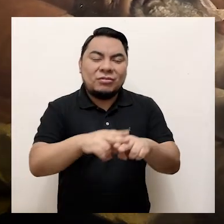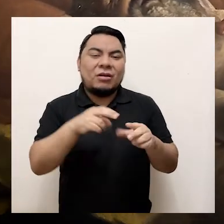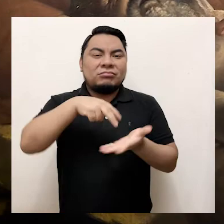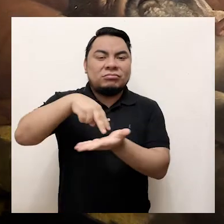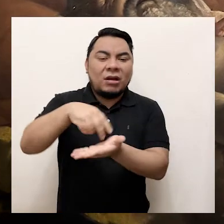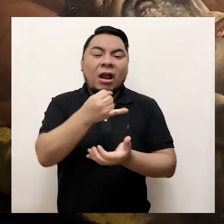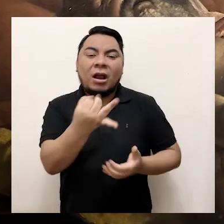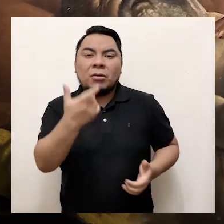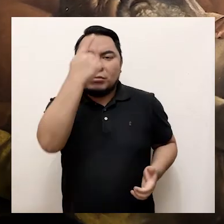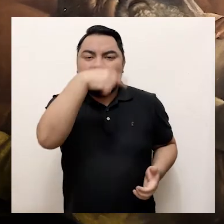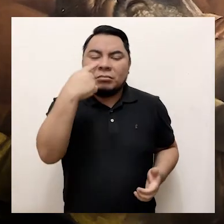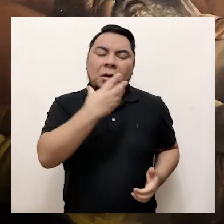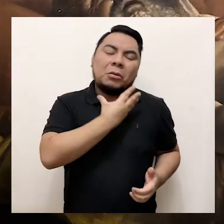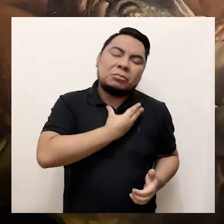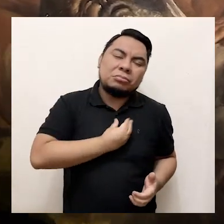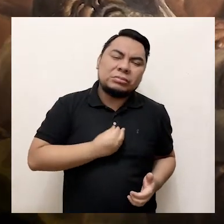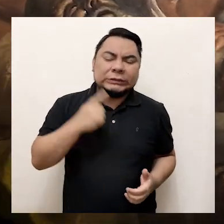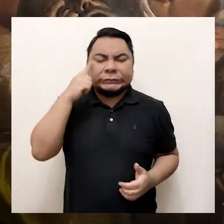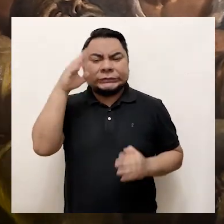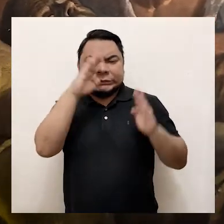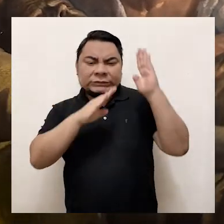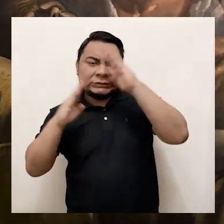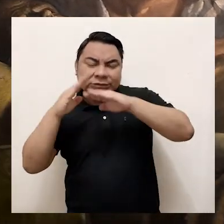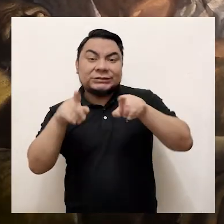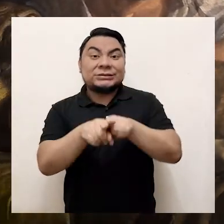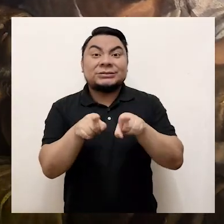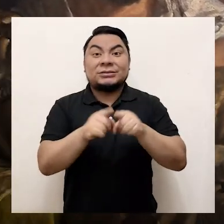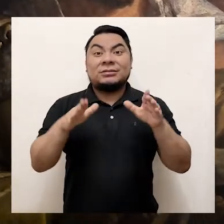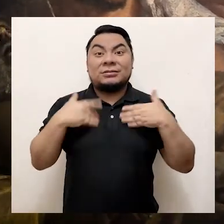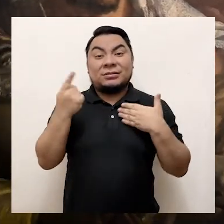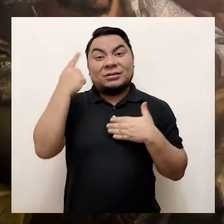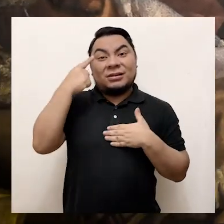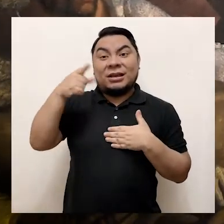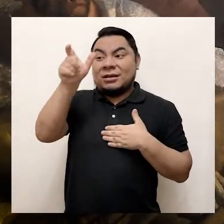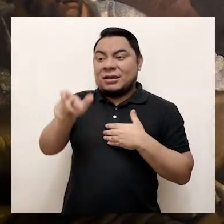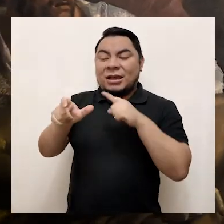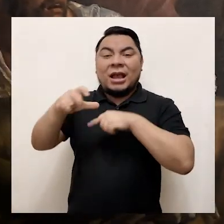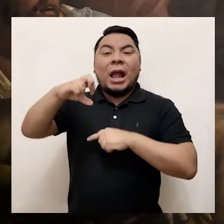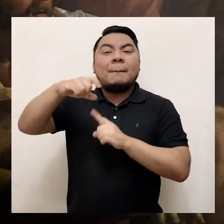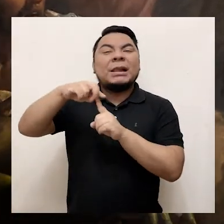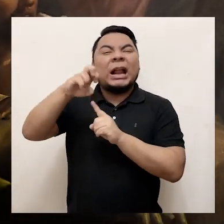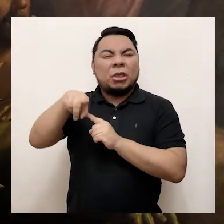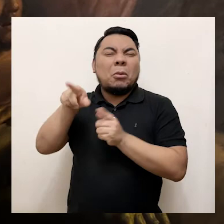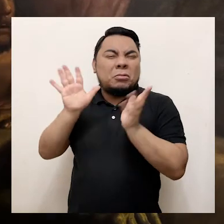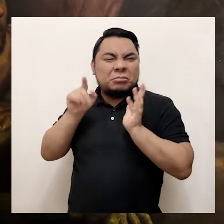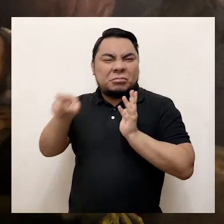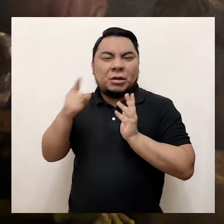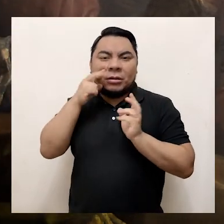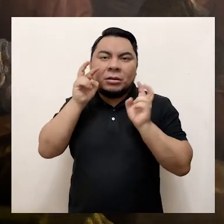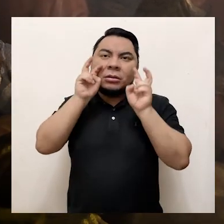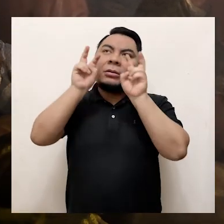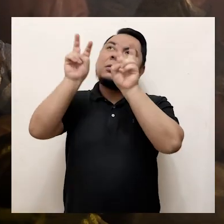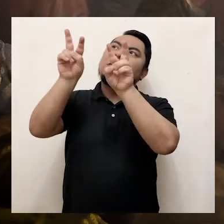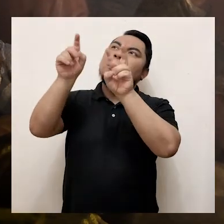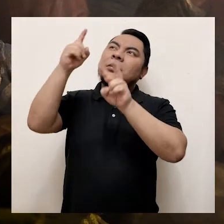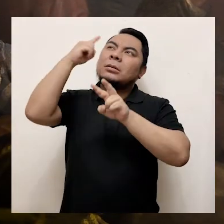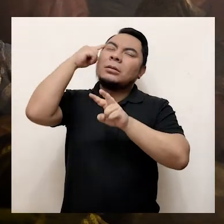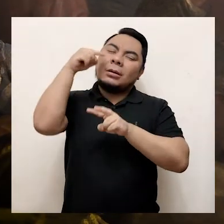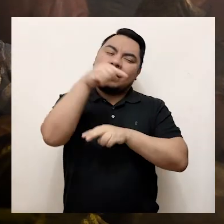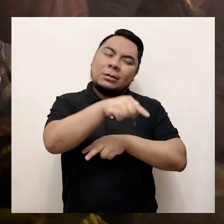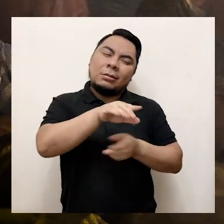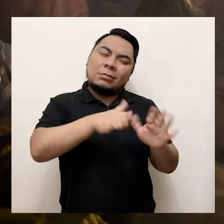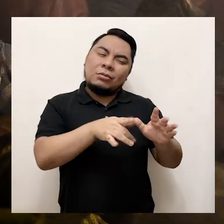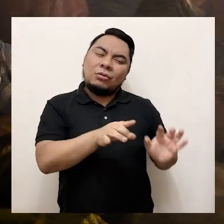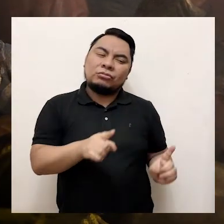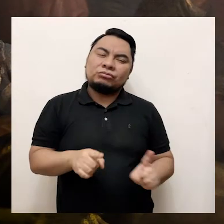muestran tristes o desesperados. Incluso quien podría ser Platón, apunta hacia el cielo en señal del